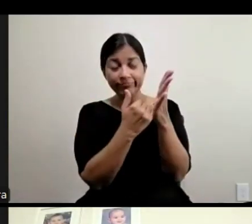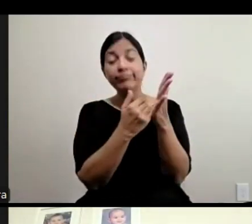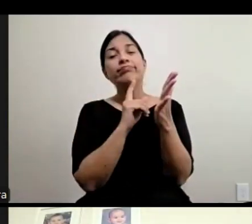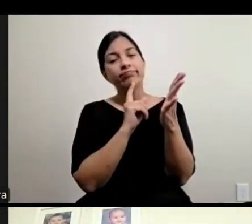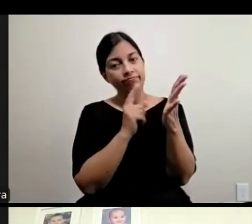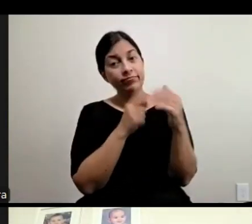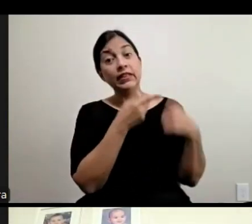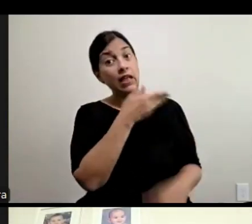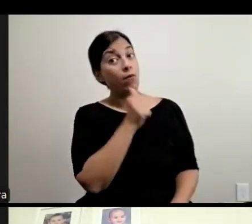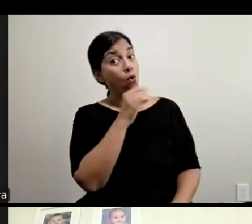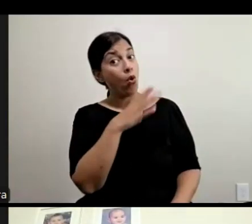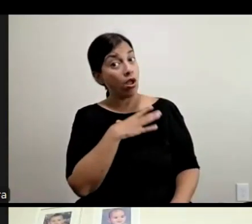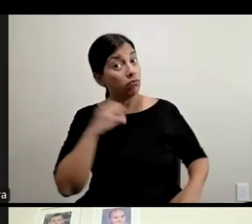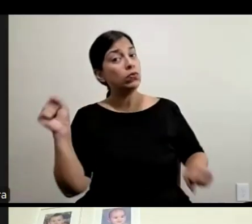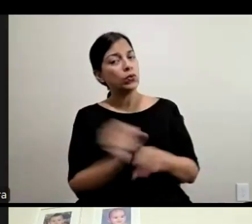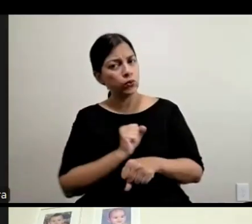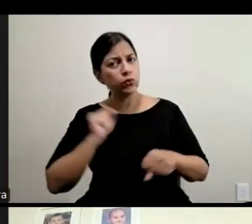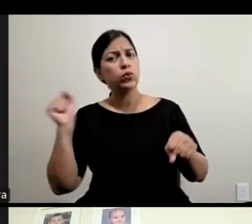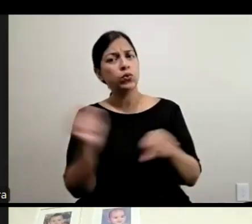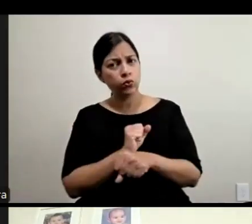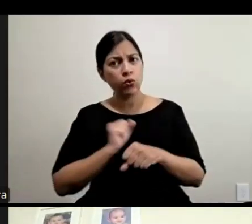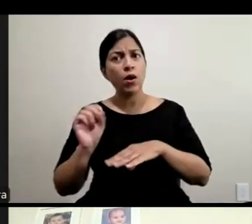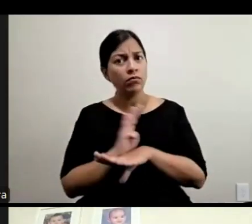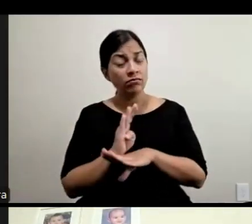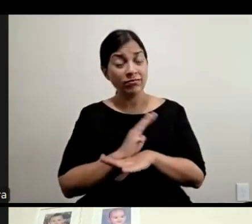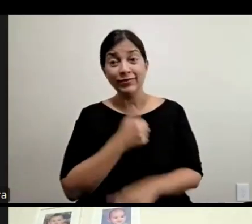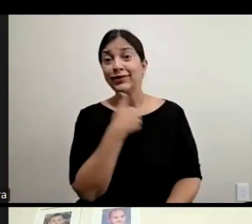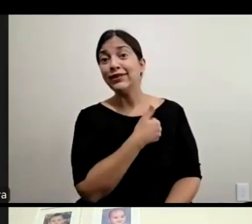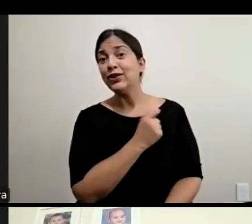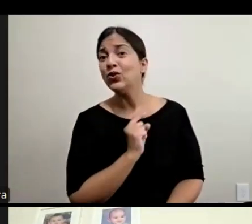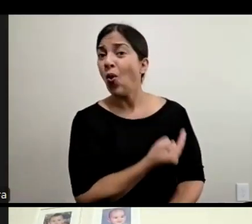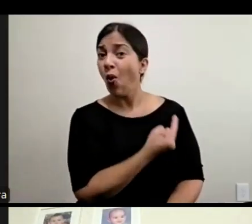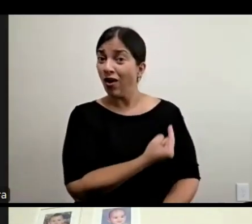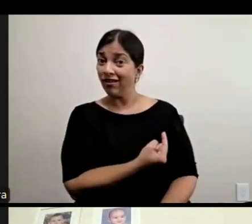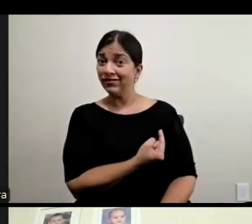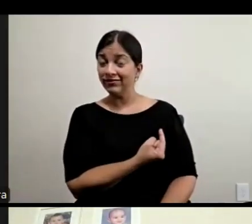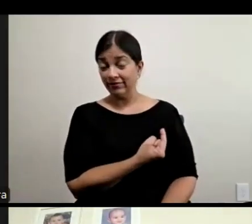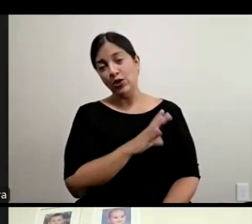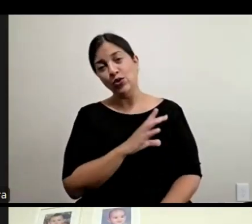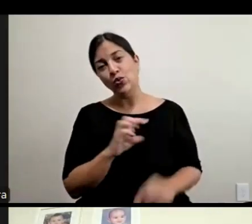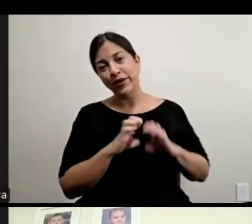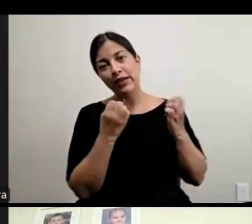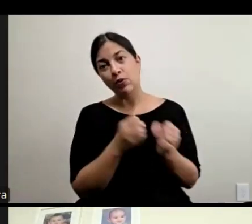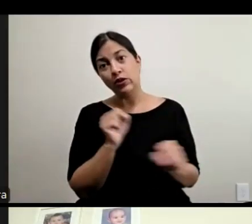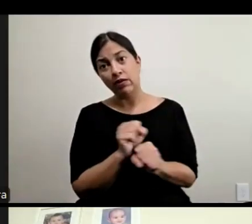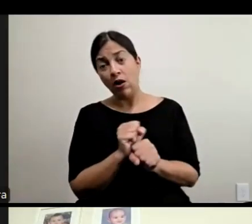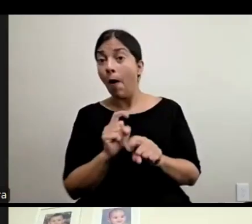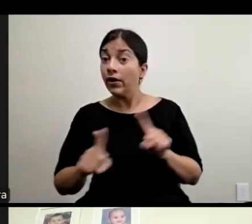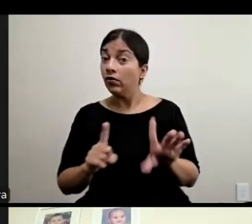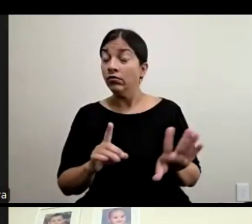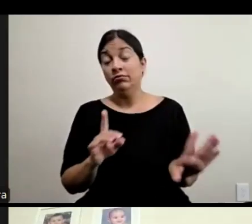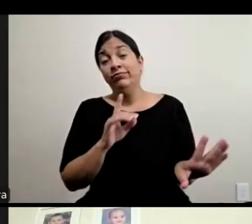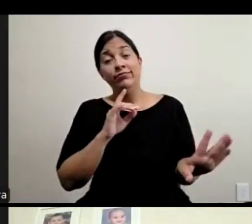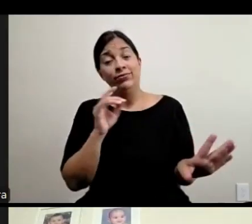haciéndose campo y está haciéndolo sola, o sea, ¿verdad? Y con todo su grupo de trabajo, pero igual, Dios mío.